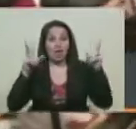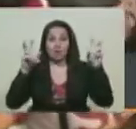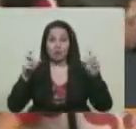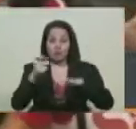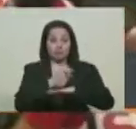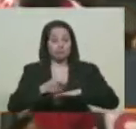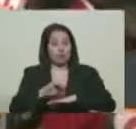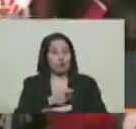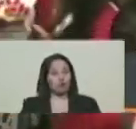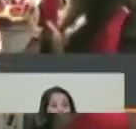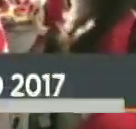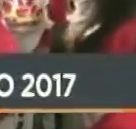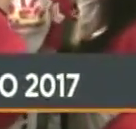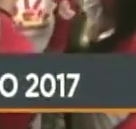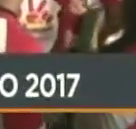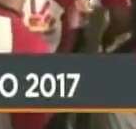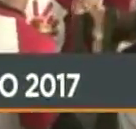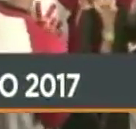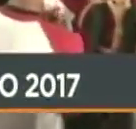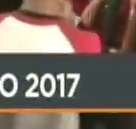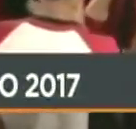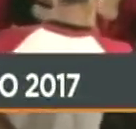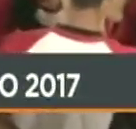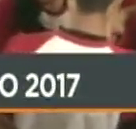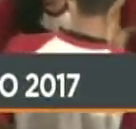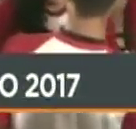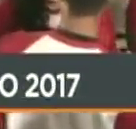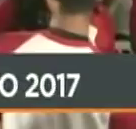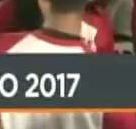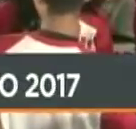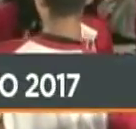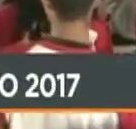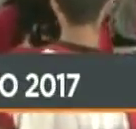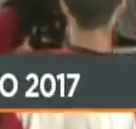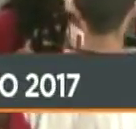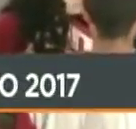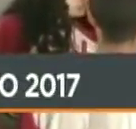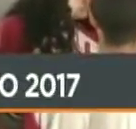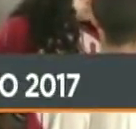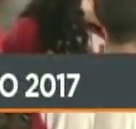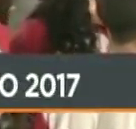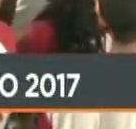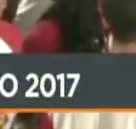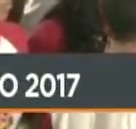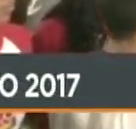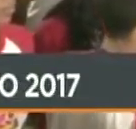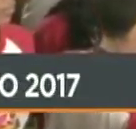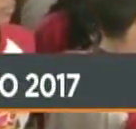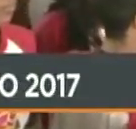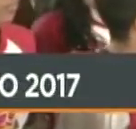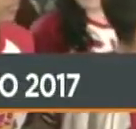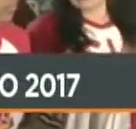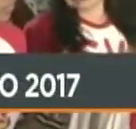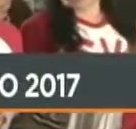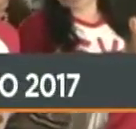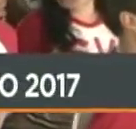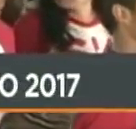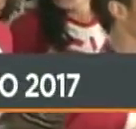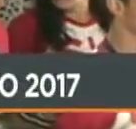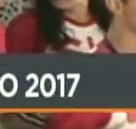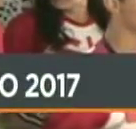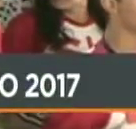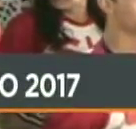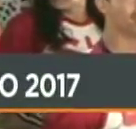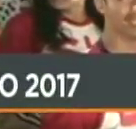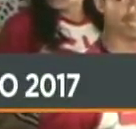el presidente de la República Bolivariana de Venezuela, Nicolás Maduro, el año 2018. Y es que desde el cuartel de